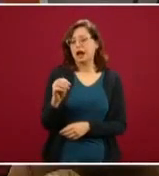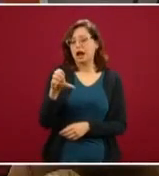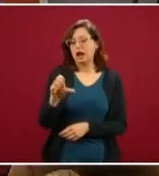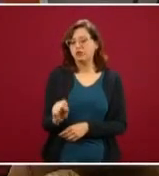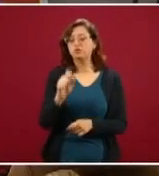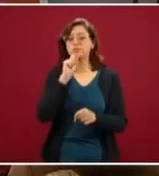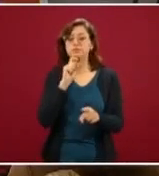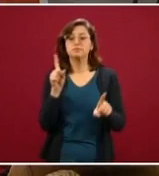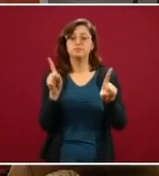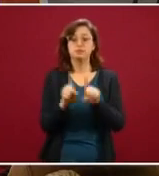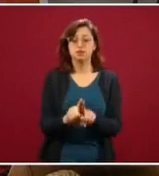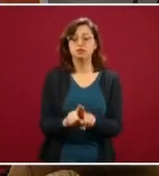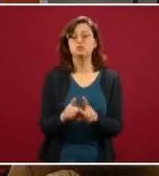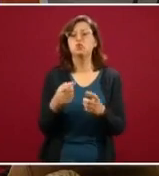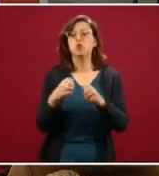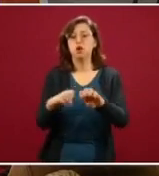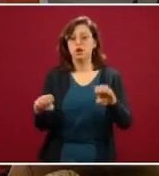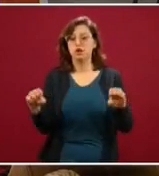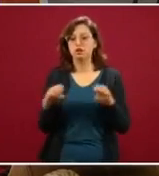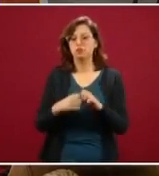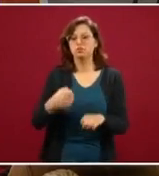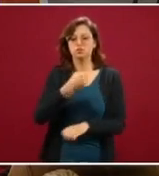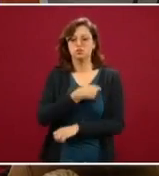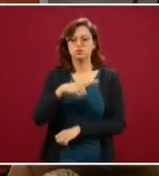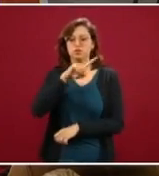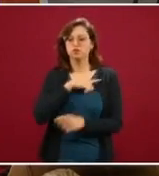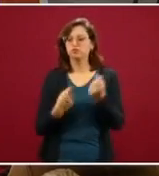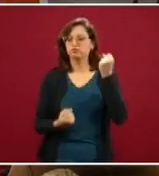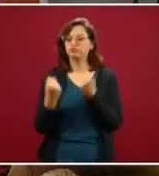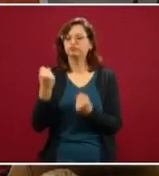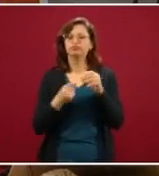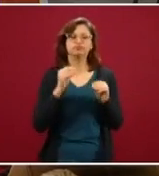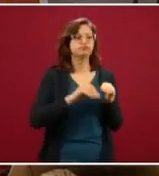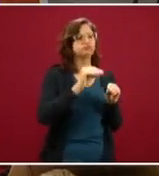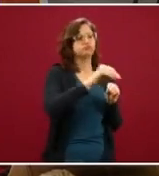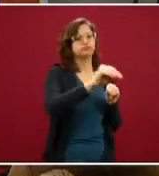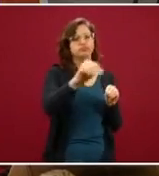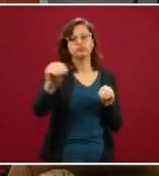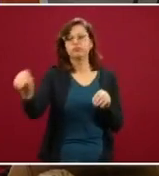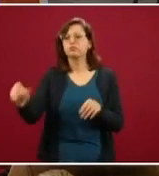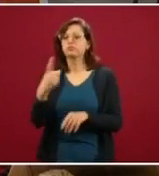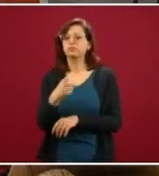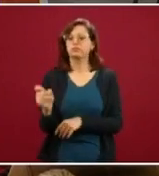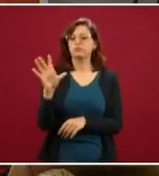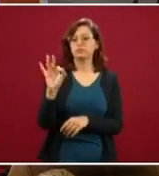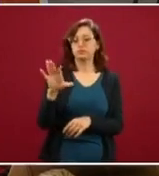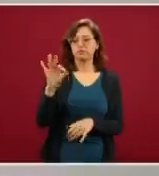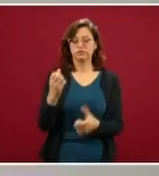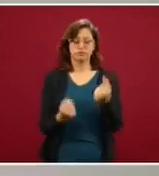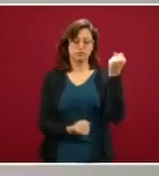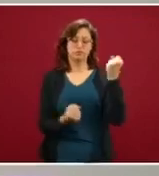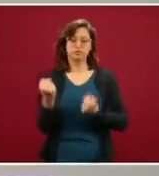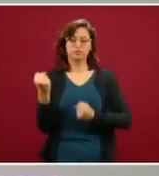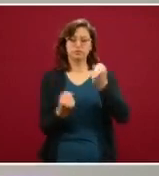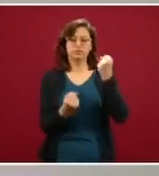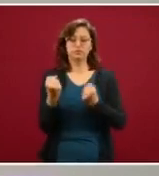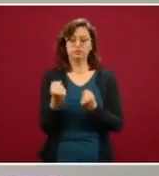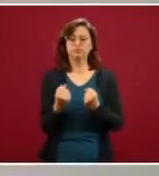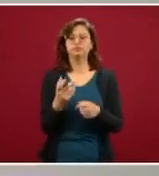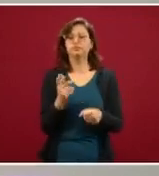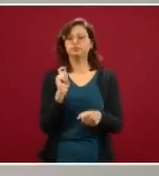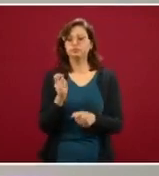324 equipos de salud itinerante, de las cuales les puedo decir que 140 unidades móviles es un